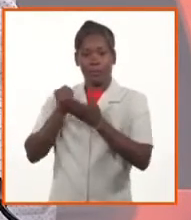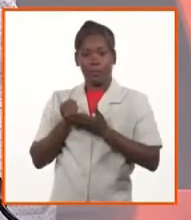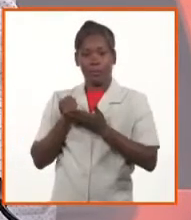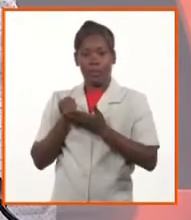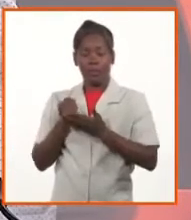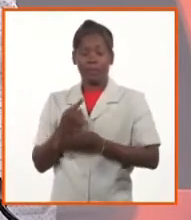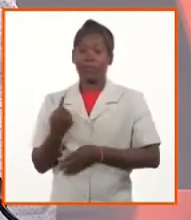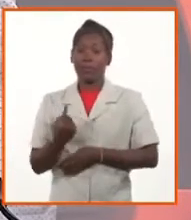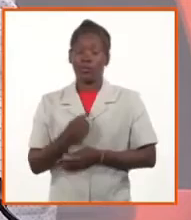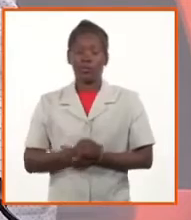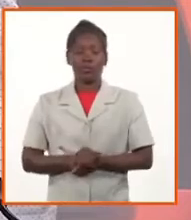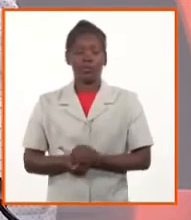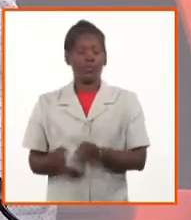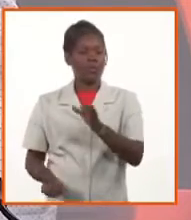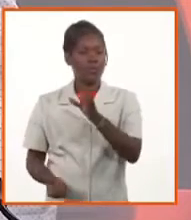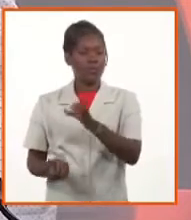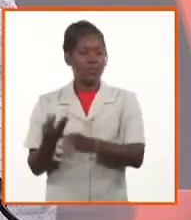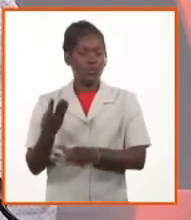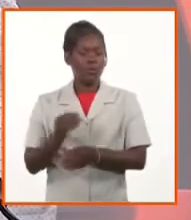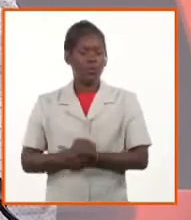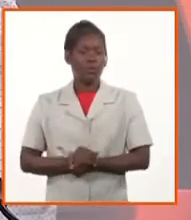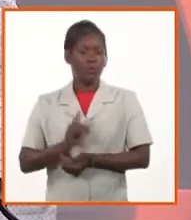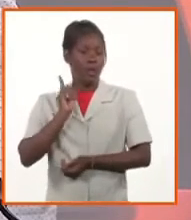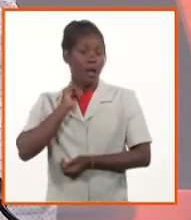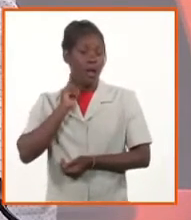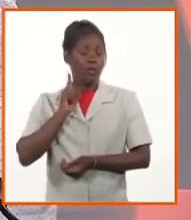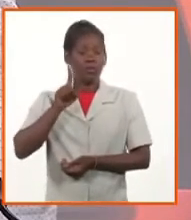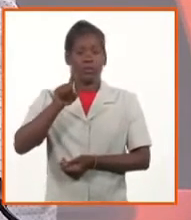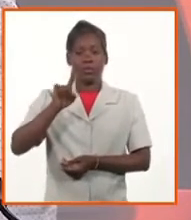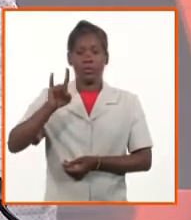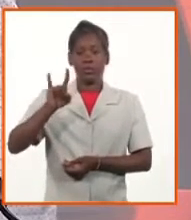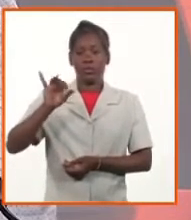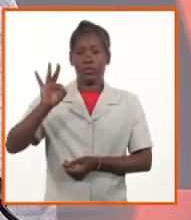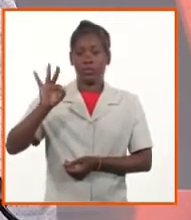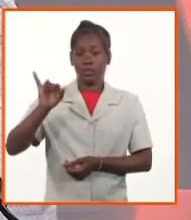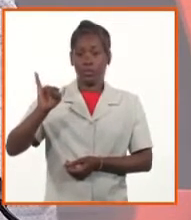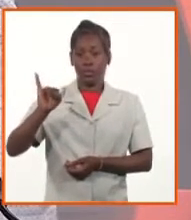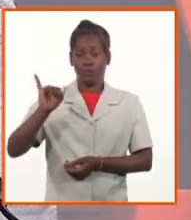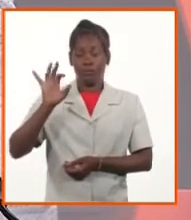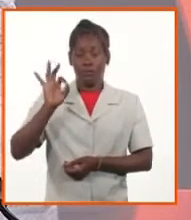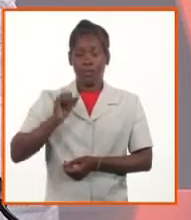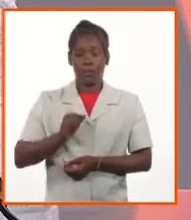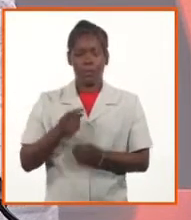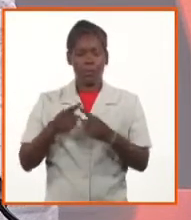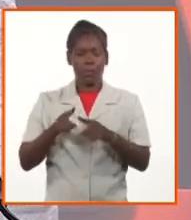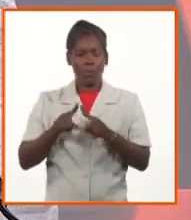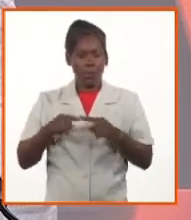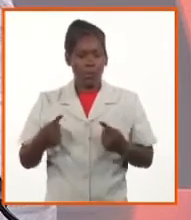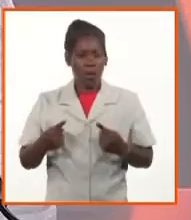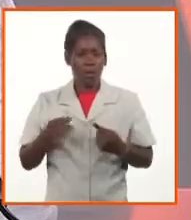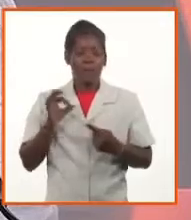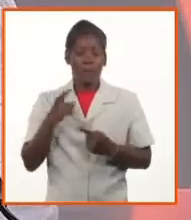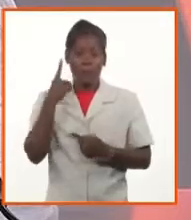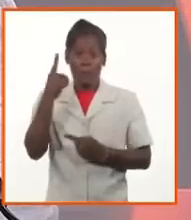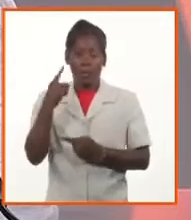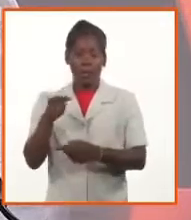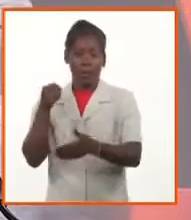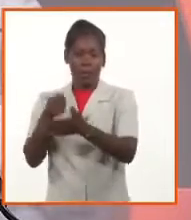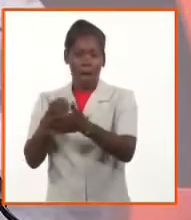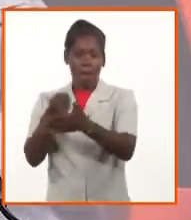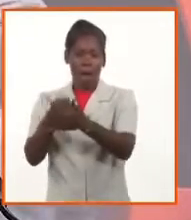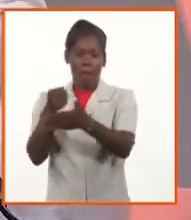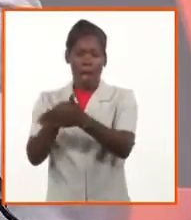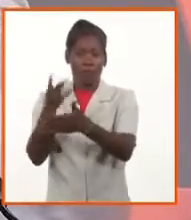año 1986, sobre todo por el empuje y por la iniciativa desde el partido